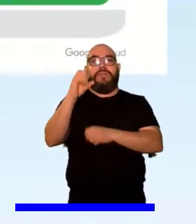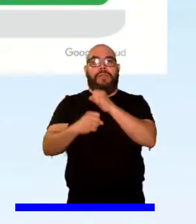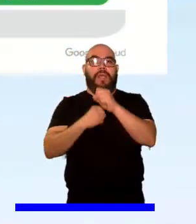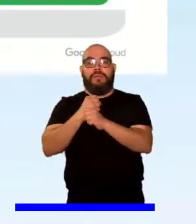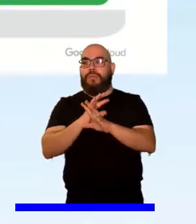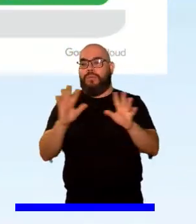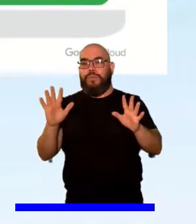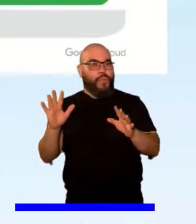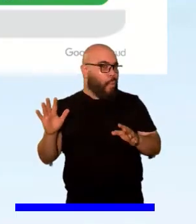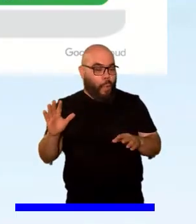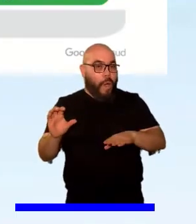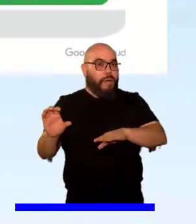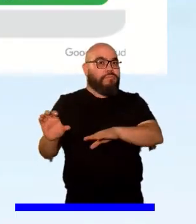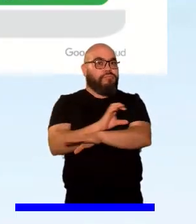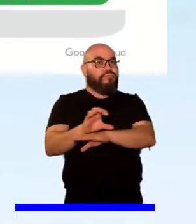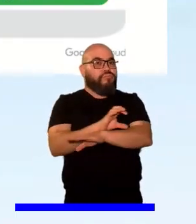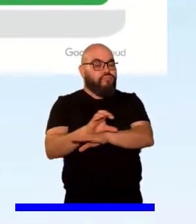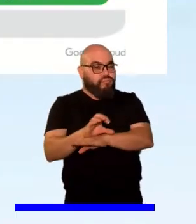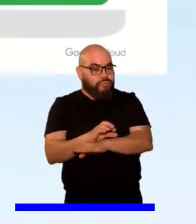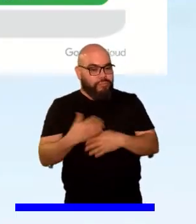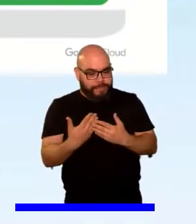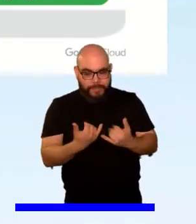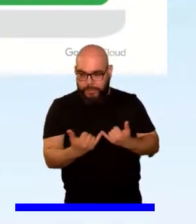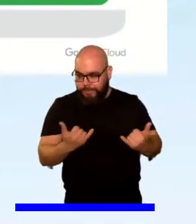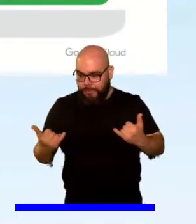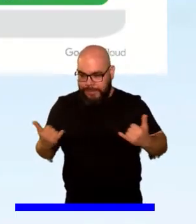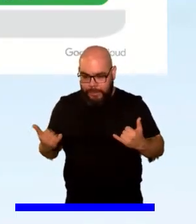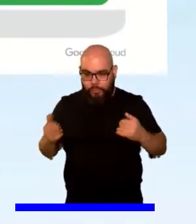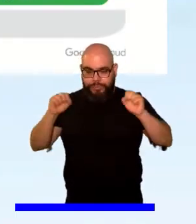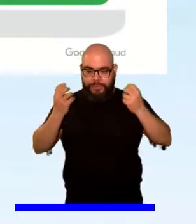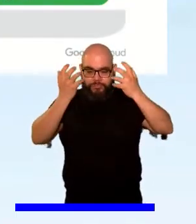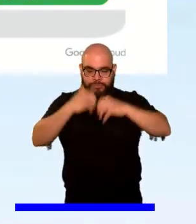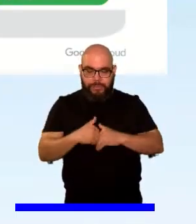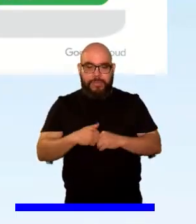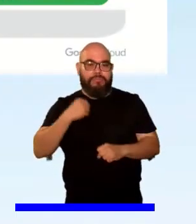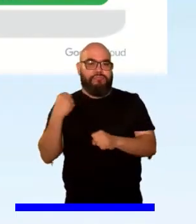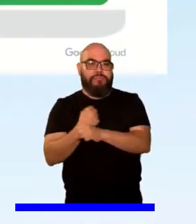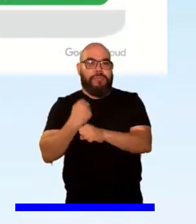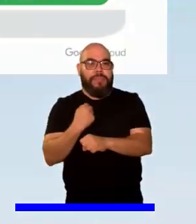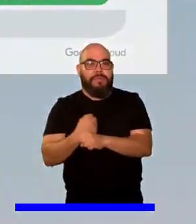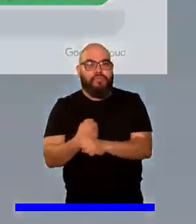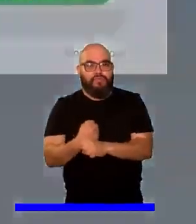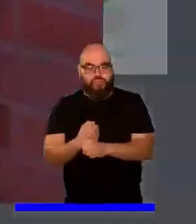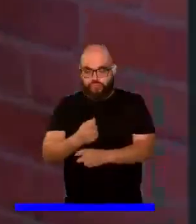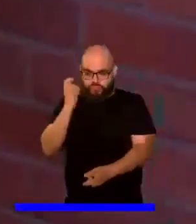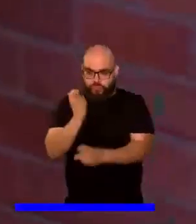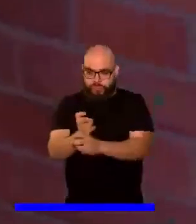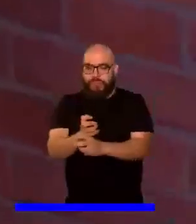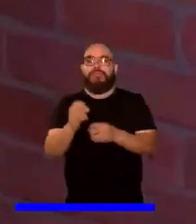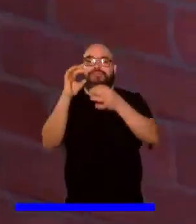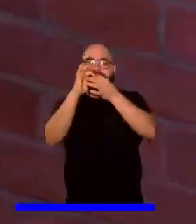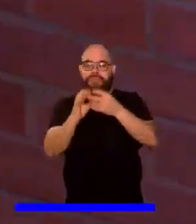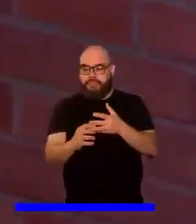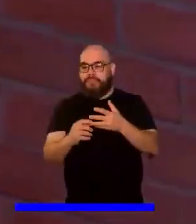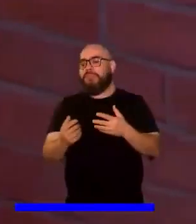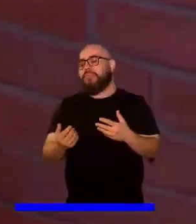por fin tenemos el cómputo necesario para poderlo ejecutar a escala y para poder hacer tareas complejas. Y desde ahí empieza